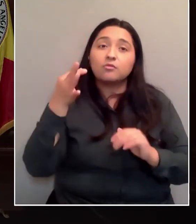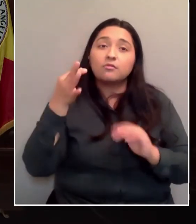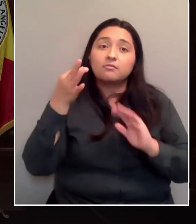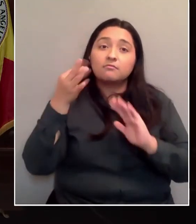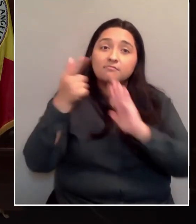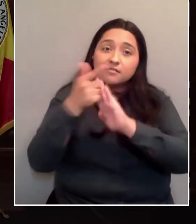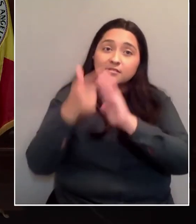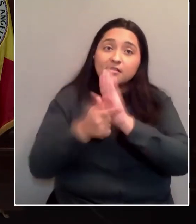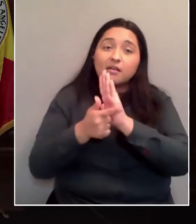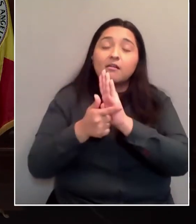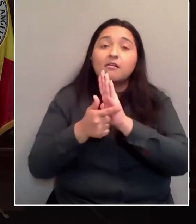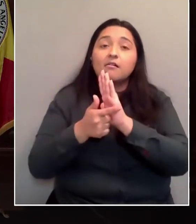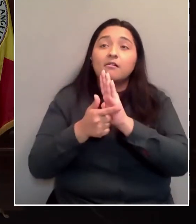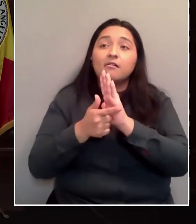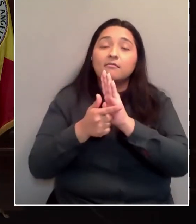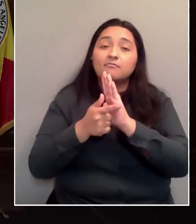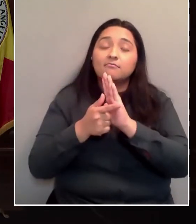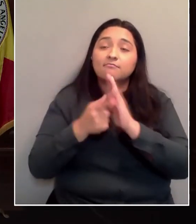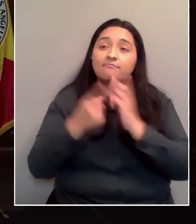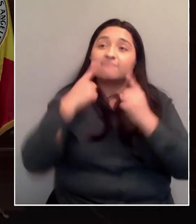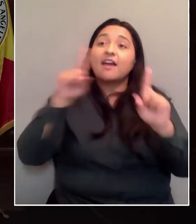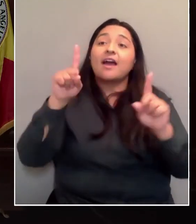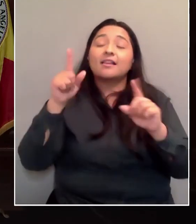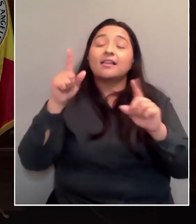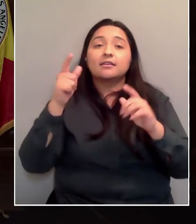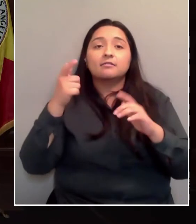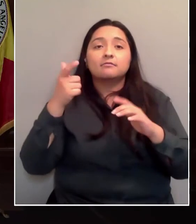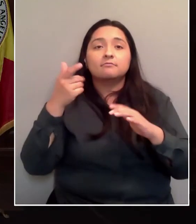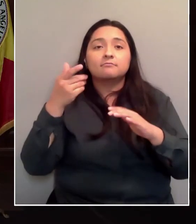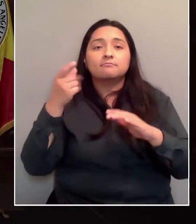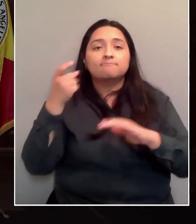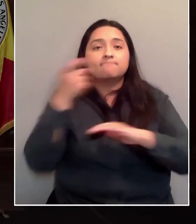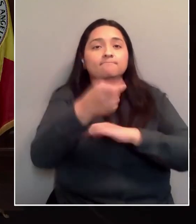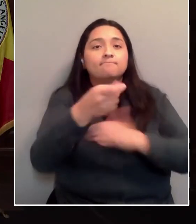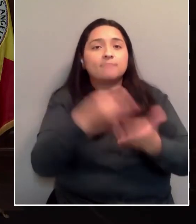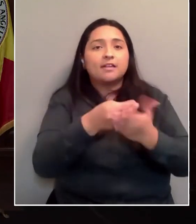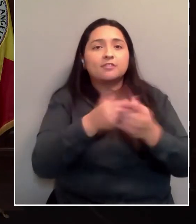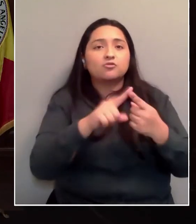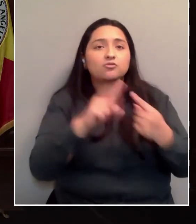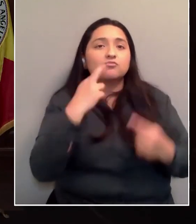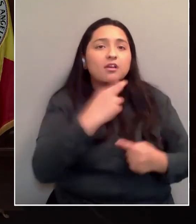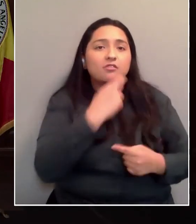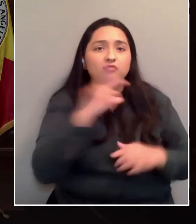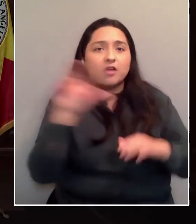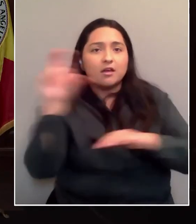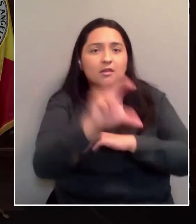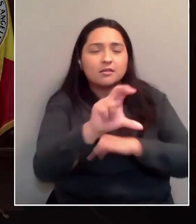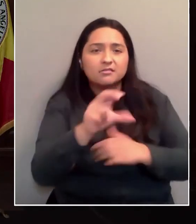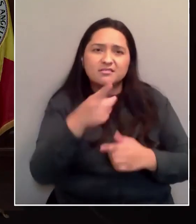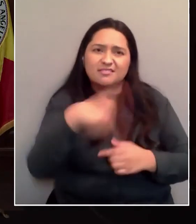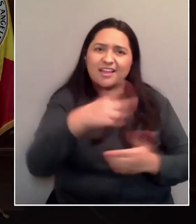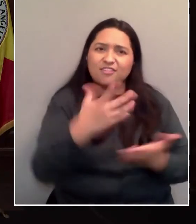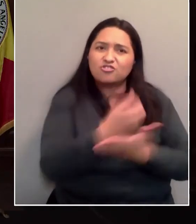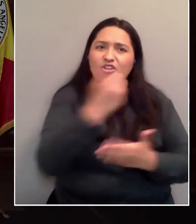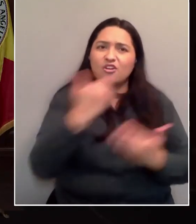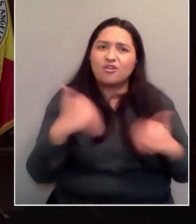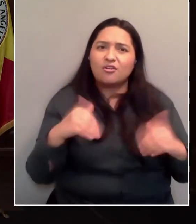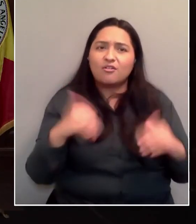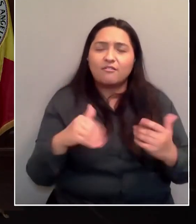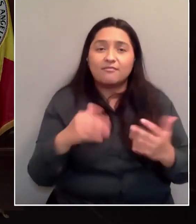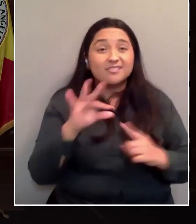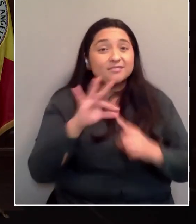directamente a nuestros restaurantes. Porque ellos merecen esto. Y finalmente, durante estos tiempos